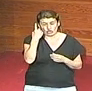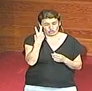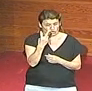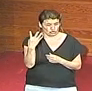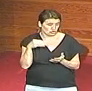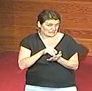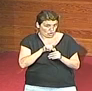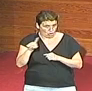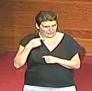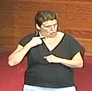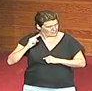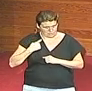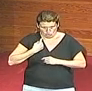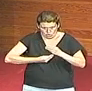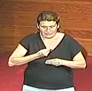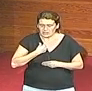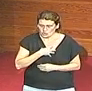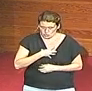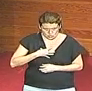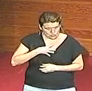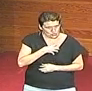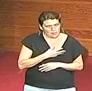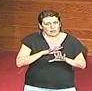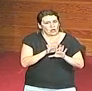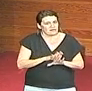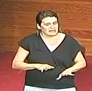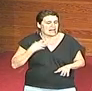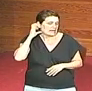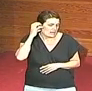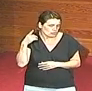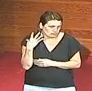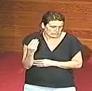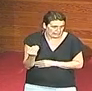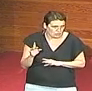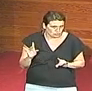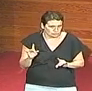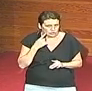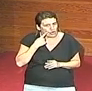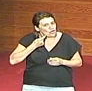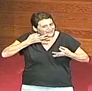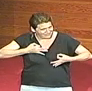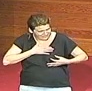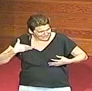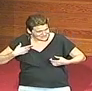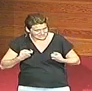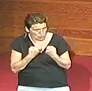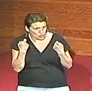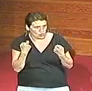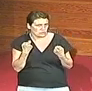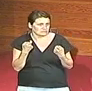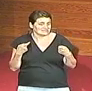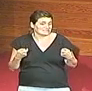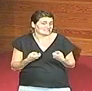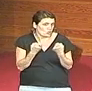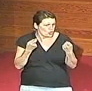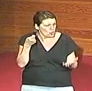primero que dije, y me costó, pero al final en la radio lo entendieron, fue quiero un seguro nuclear, que es un seguro mucho